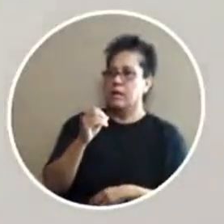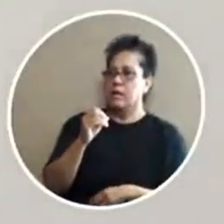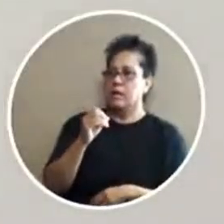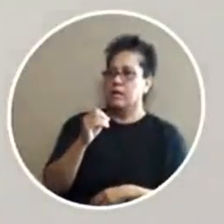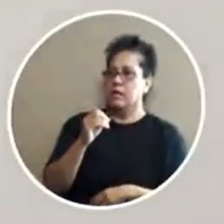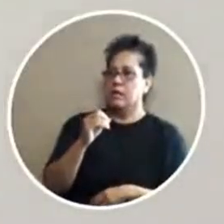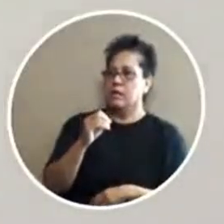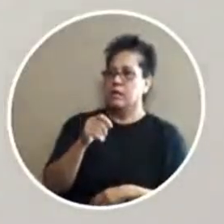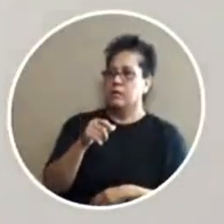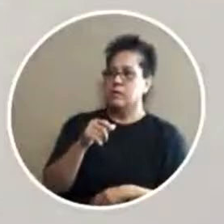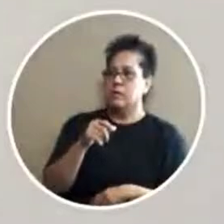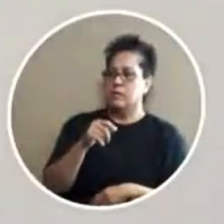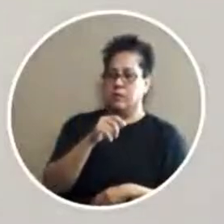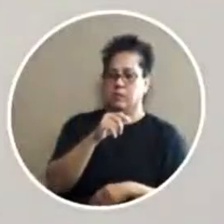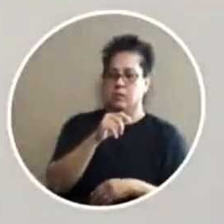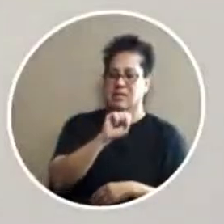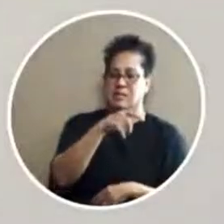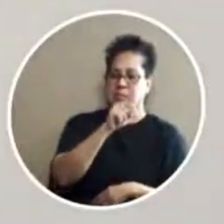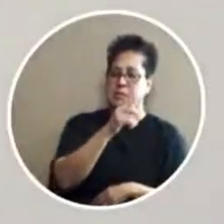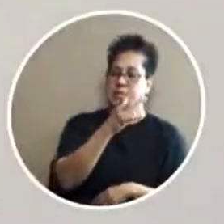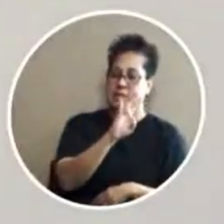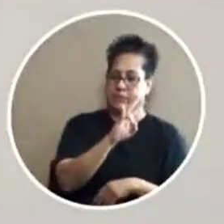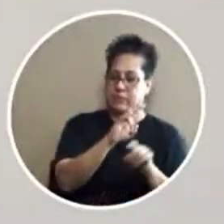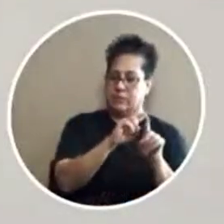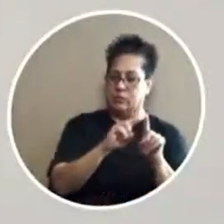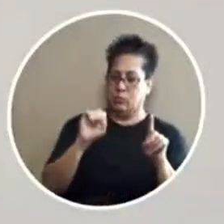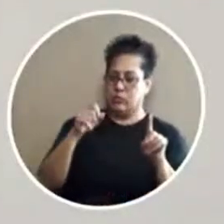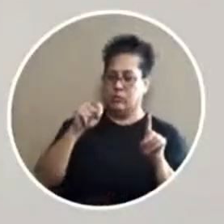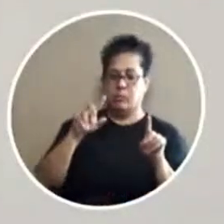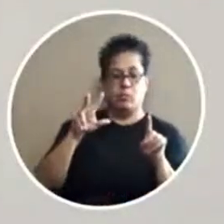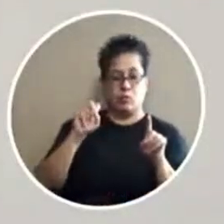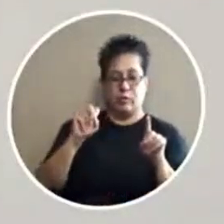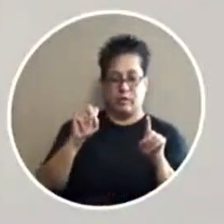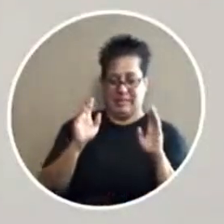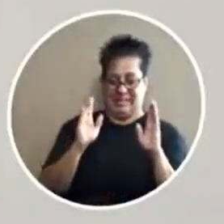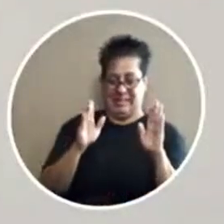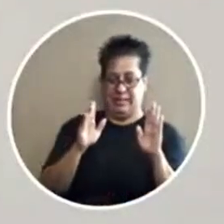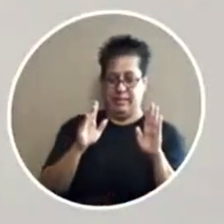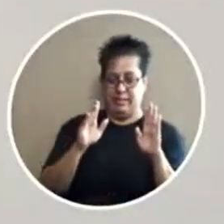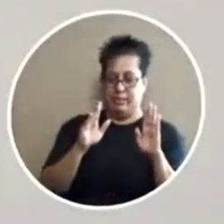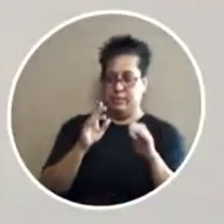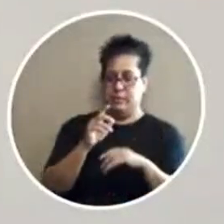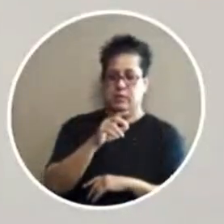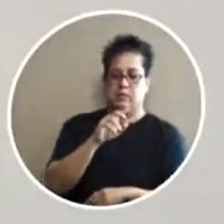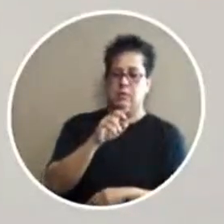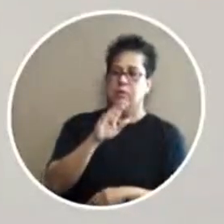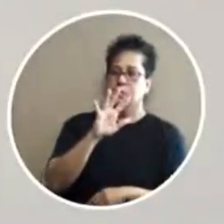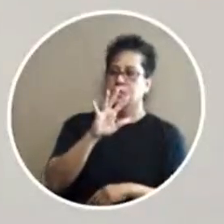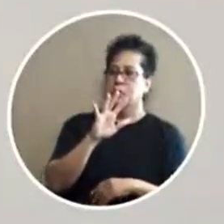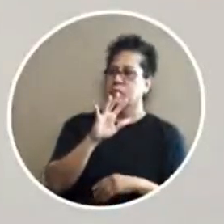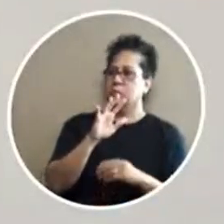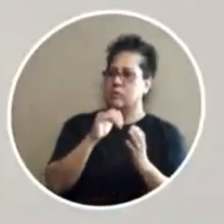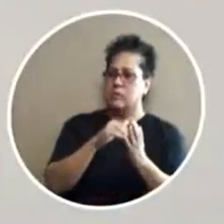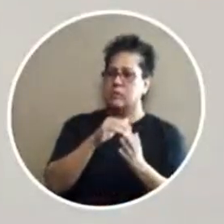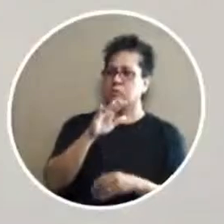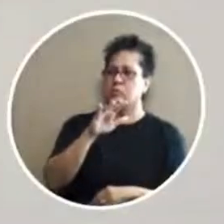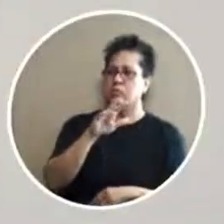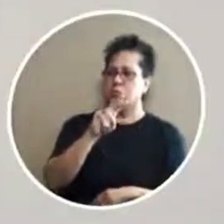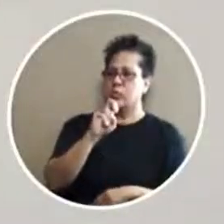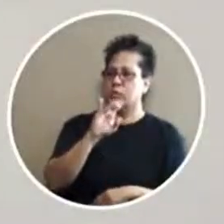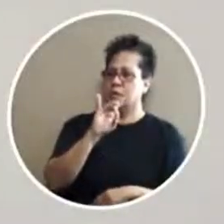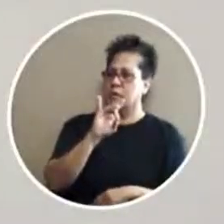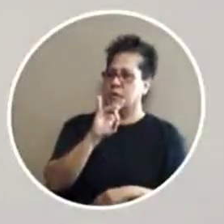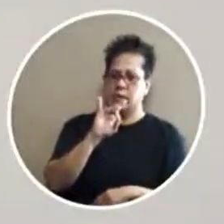entre el 17 de septiembre al 30, y analizamos 2.813 casos